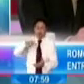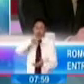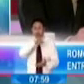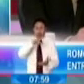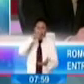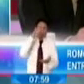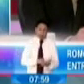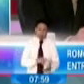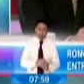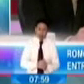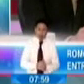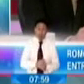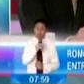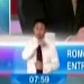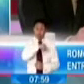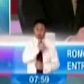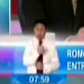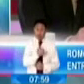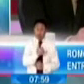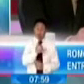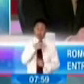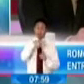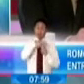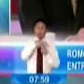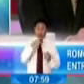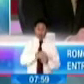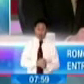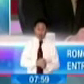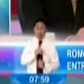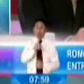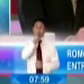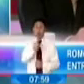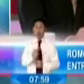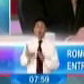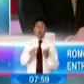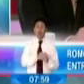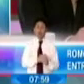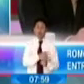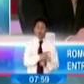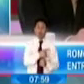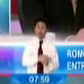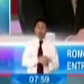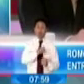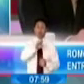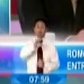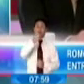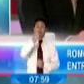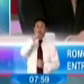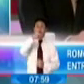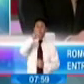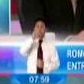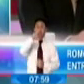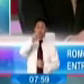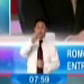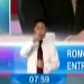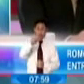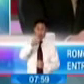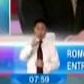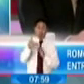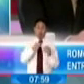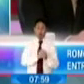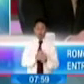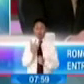y en ese momento se da este accidente. Hay una persona que ha fallecido, el piloto de apellido Espinosa ha fallecido, tres heridos en